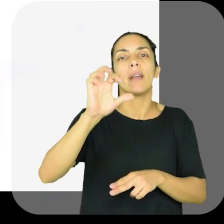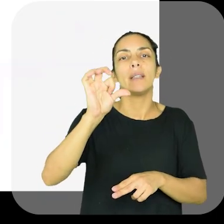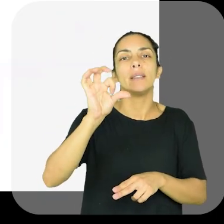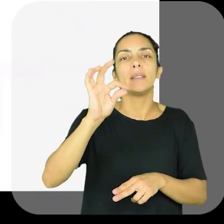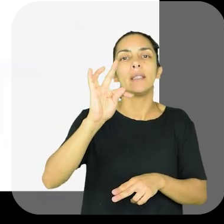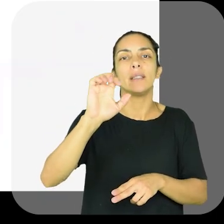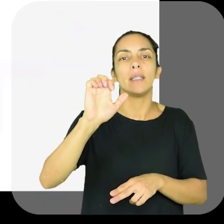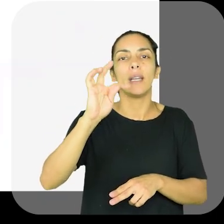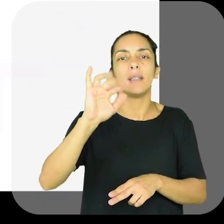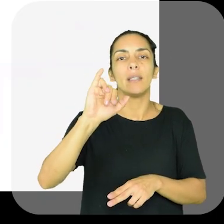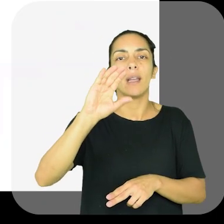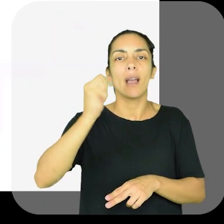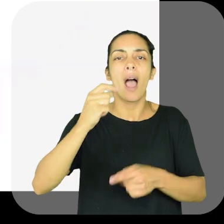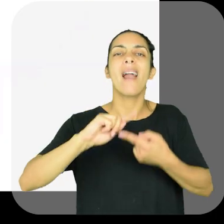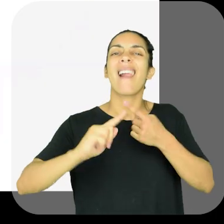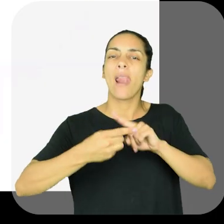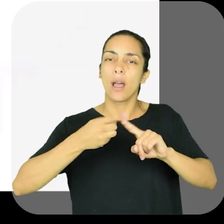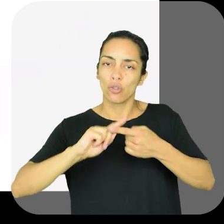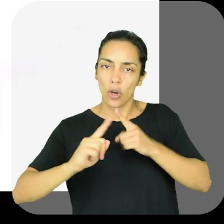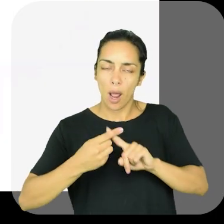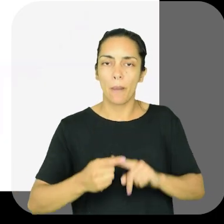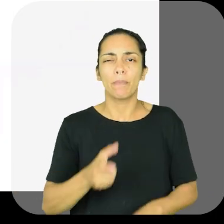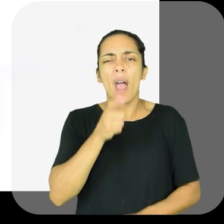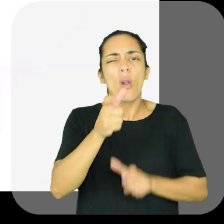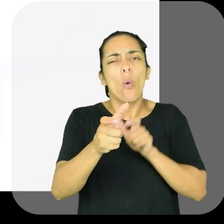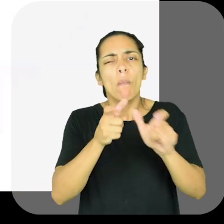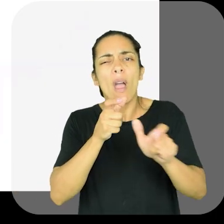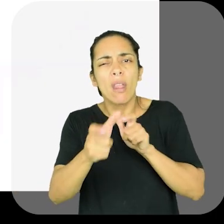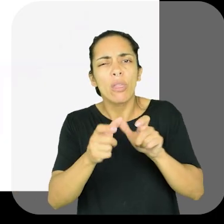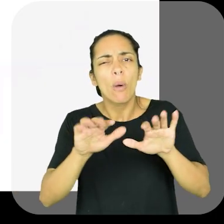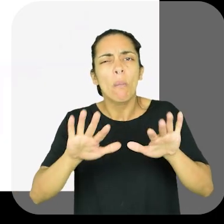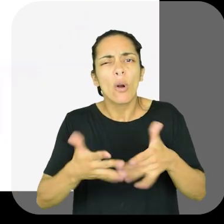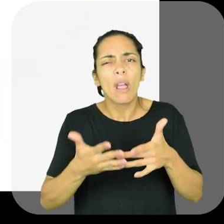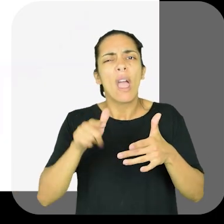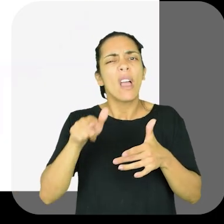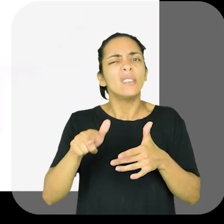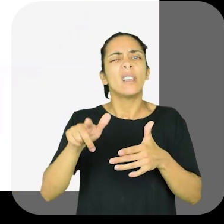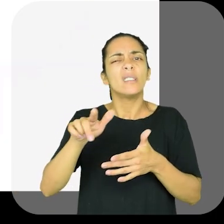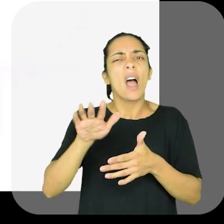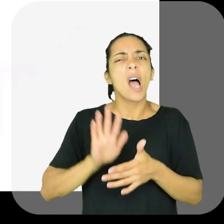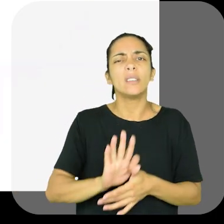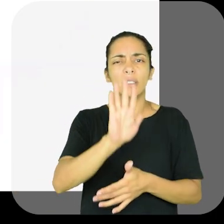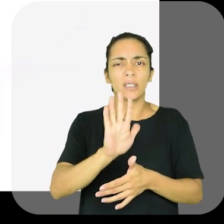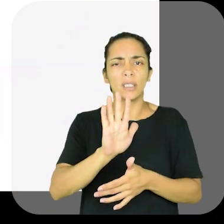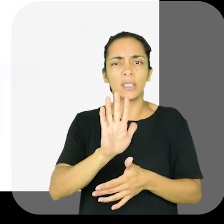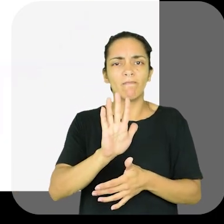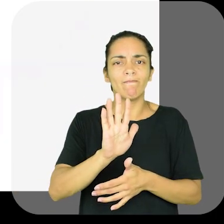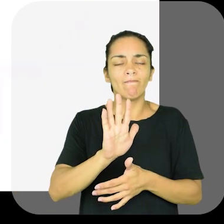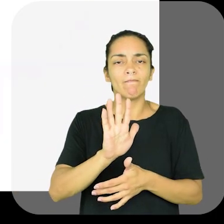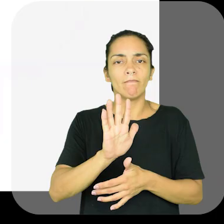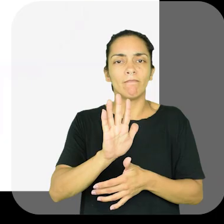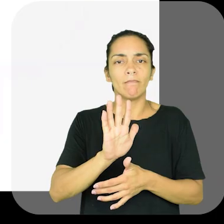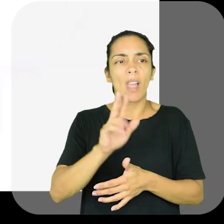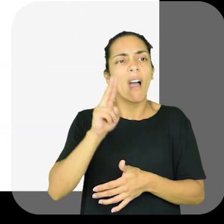proceso. Como justificación, retomando lo de la estética relacional, es esa opción de